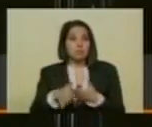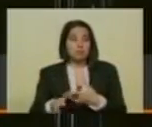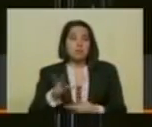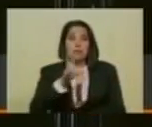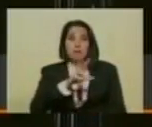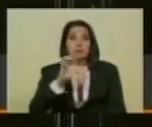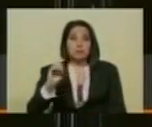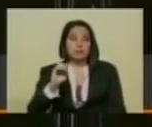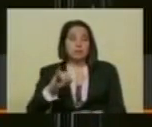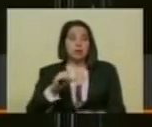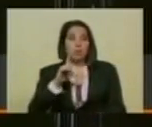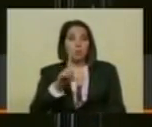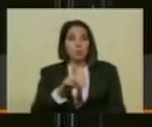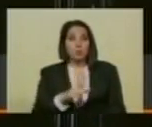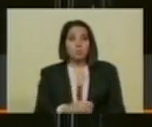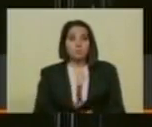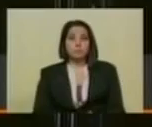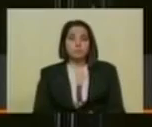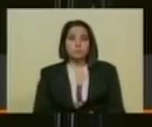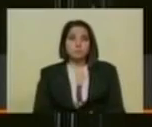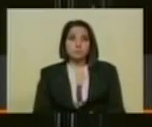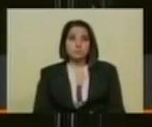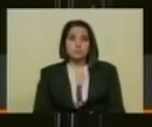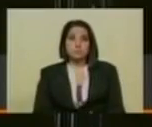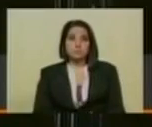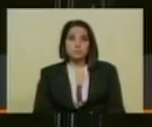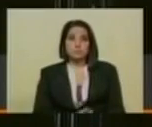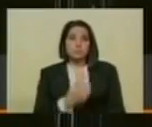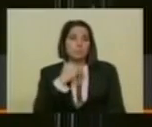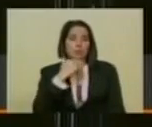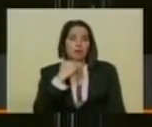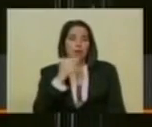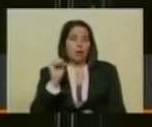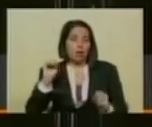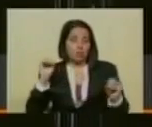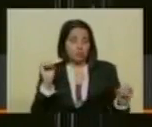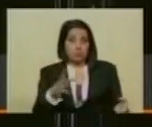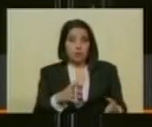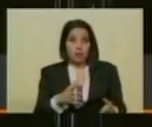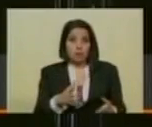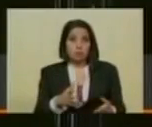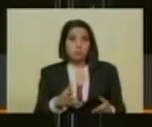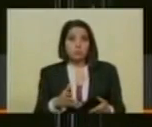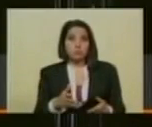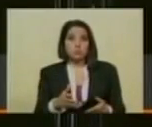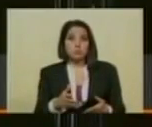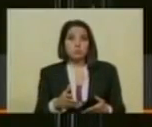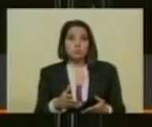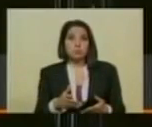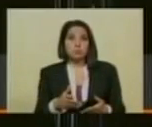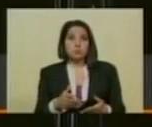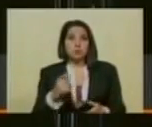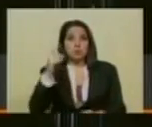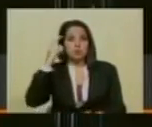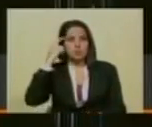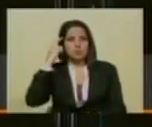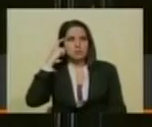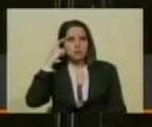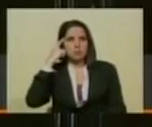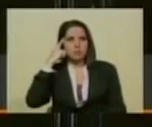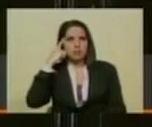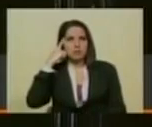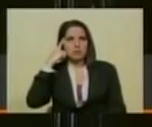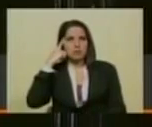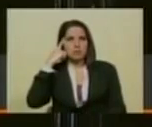de julio. Y como algo milagroso, ustedes saben, yo soy un